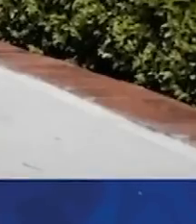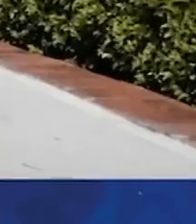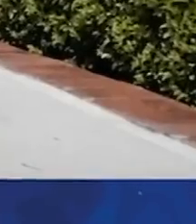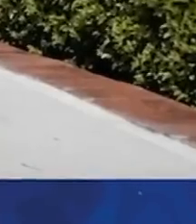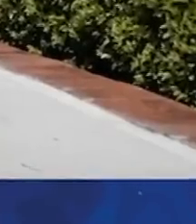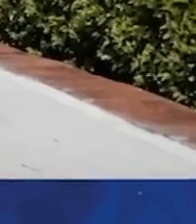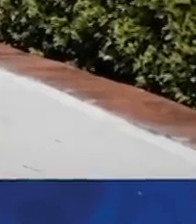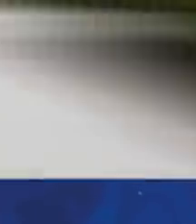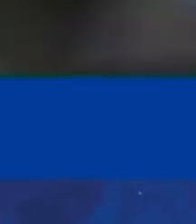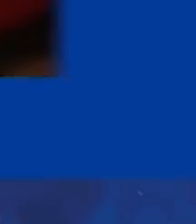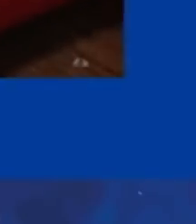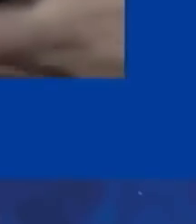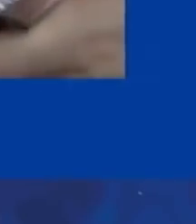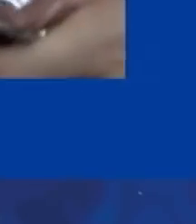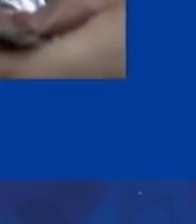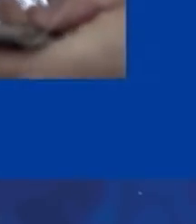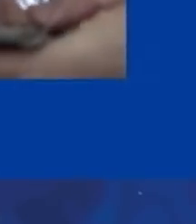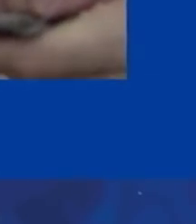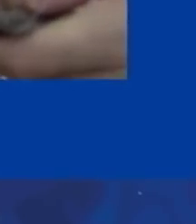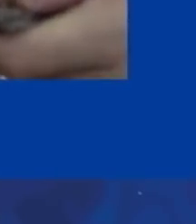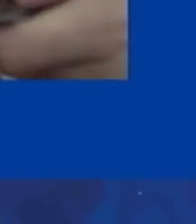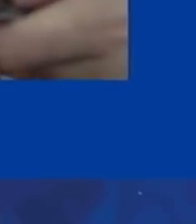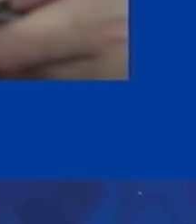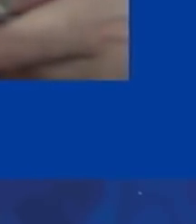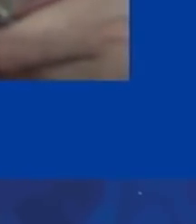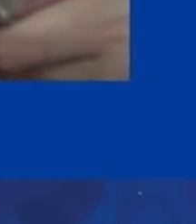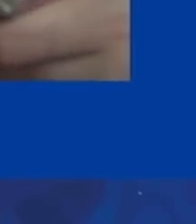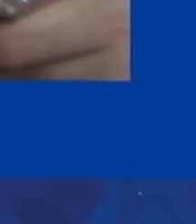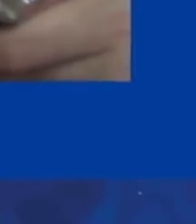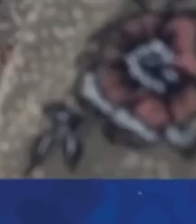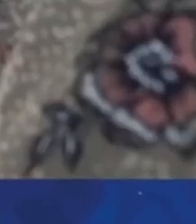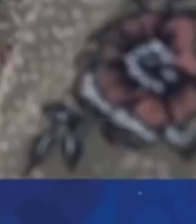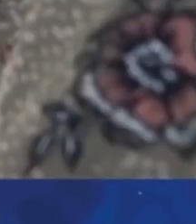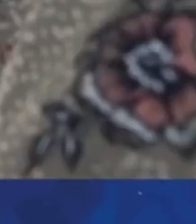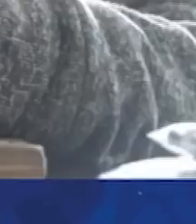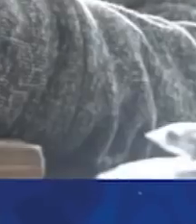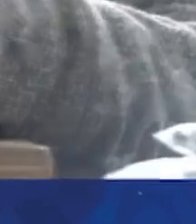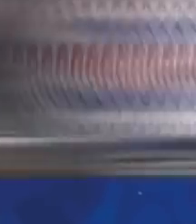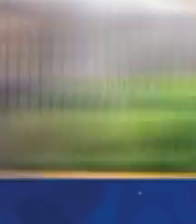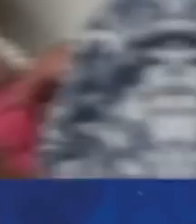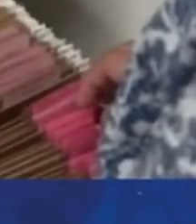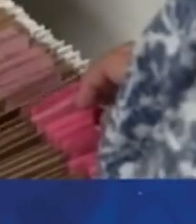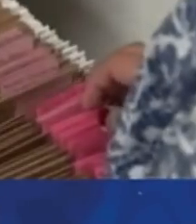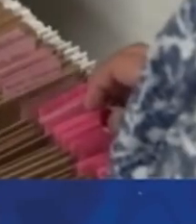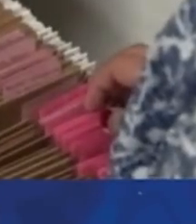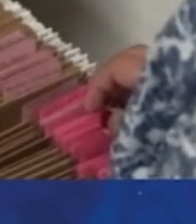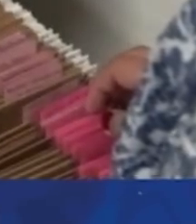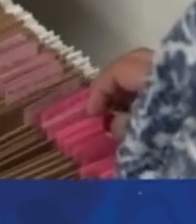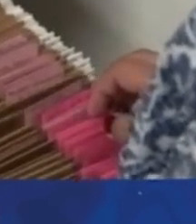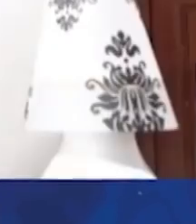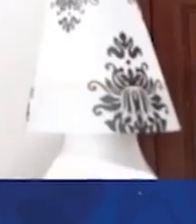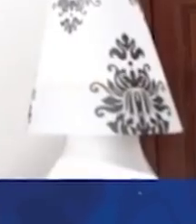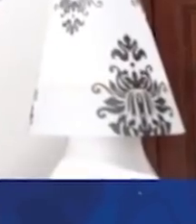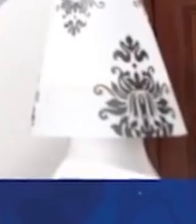Te ofrecemos 7 diplomados para universitarios, además de programas técnicos y cursos libres.